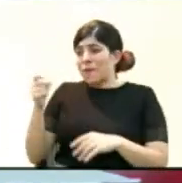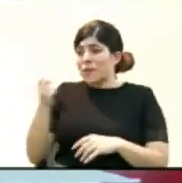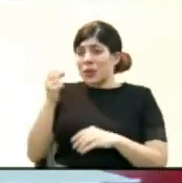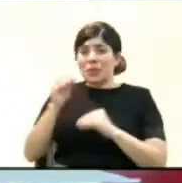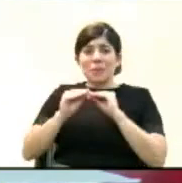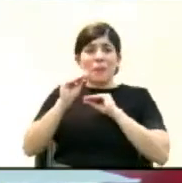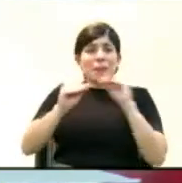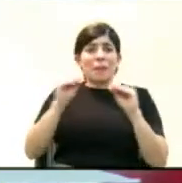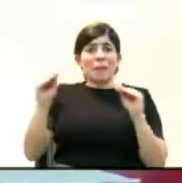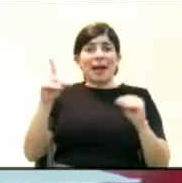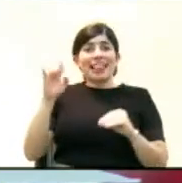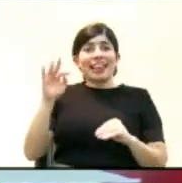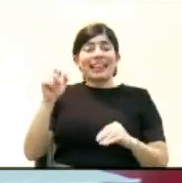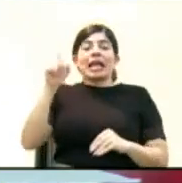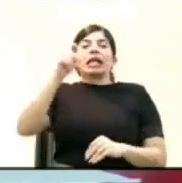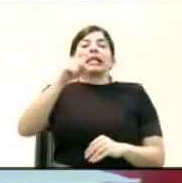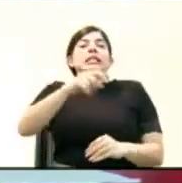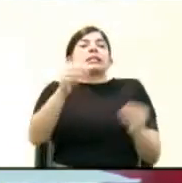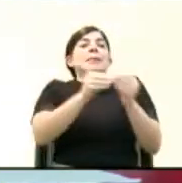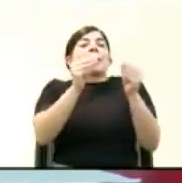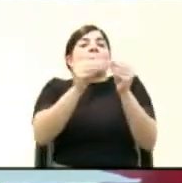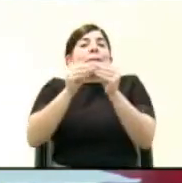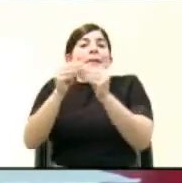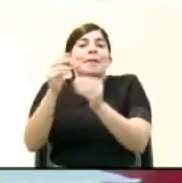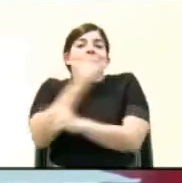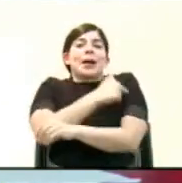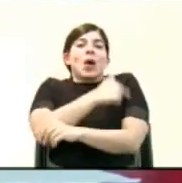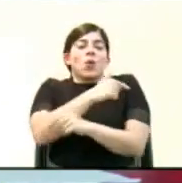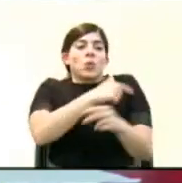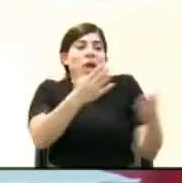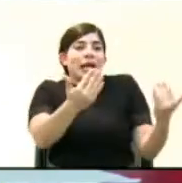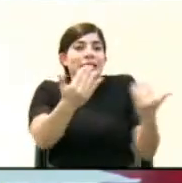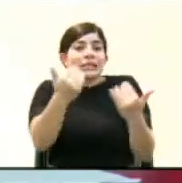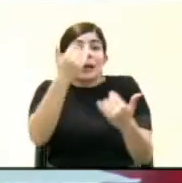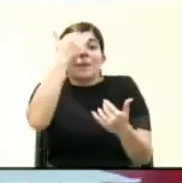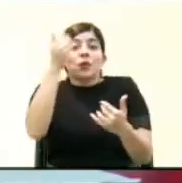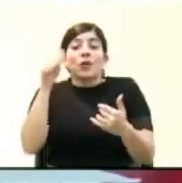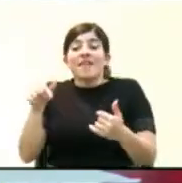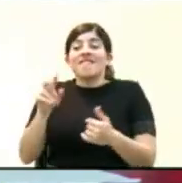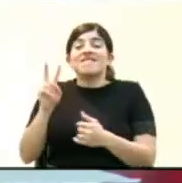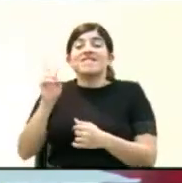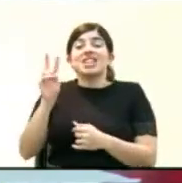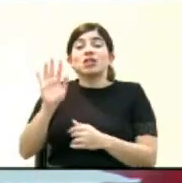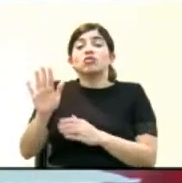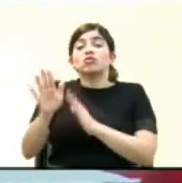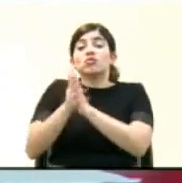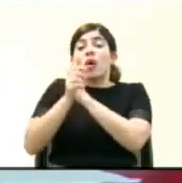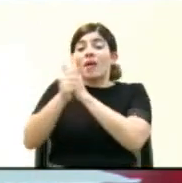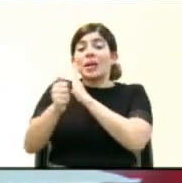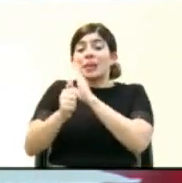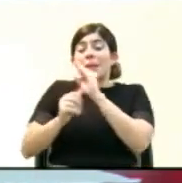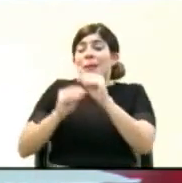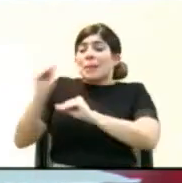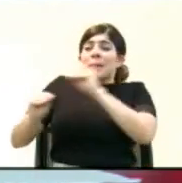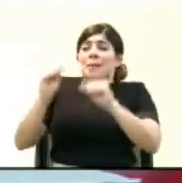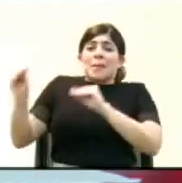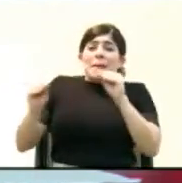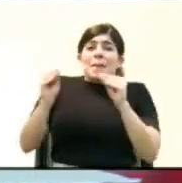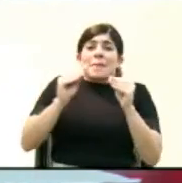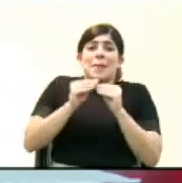contagiosa, hay que vacunar a más de la población porque esa habilidad del virus de contagiar